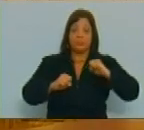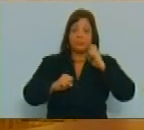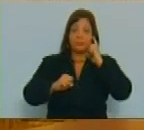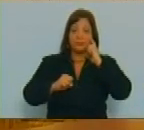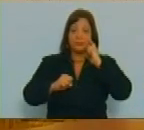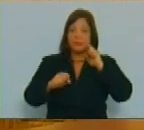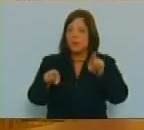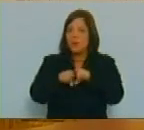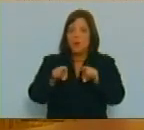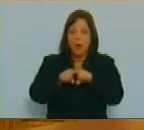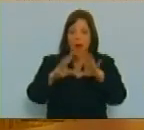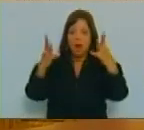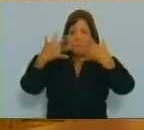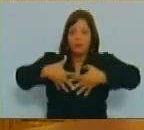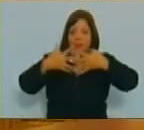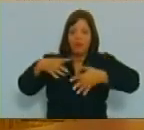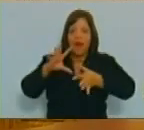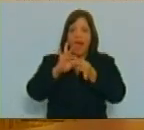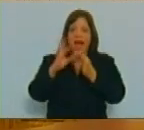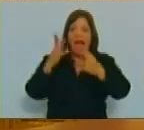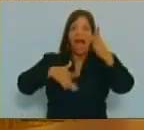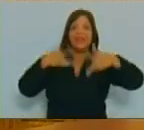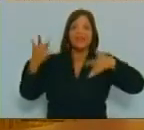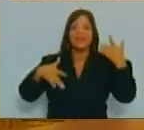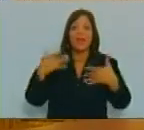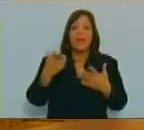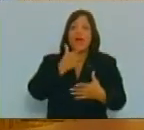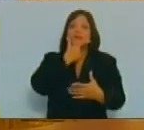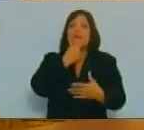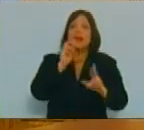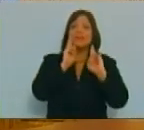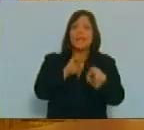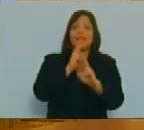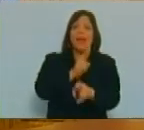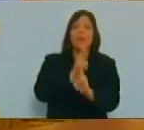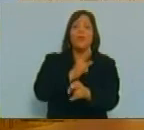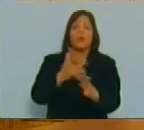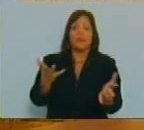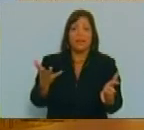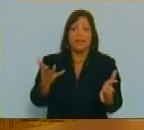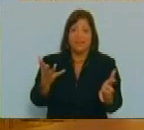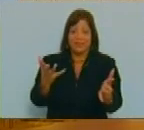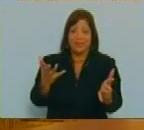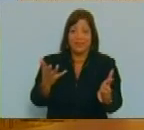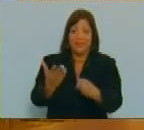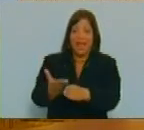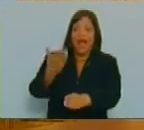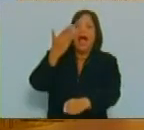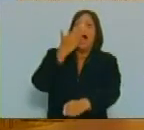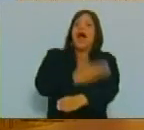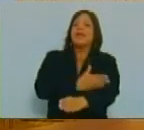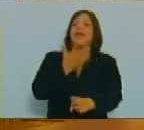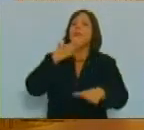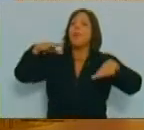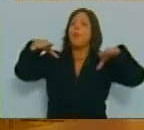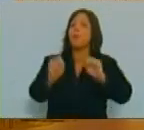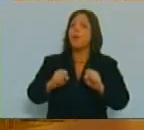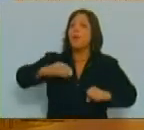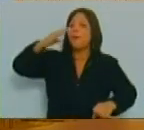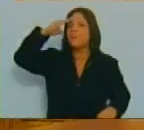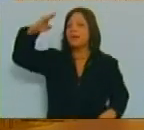de cómo convergen todas esas actividades inclusive ante una agresión militar